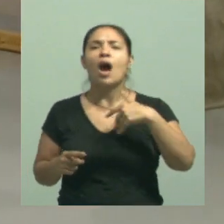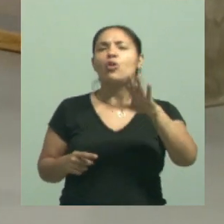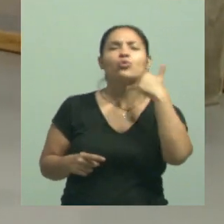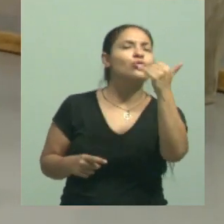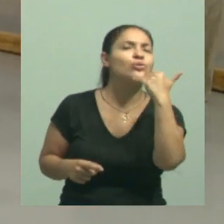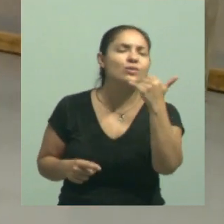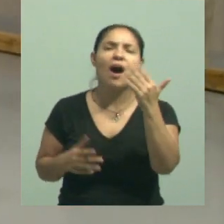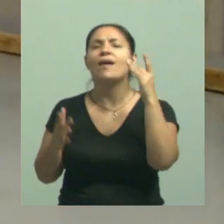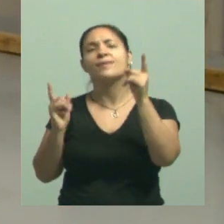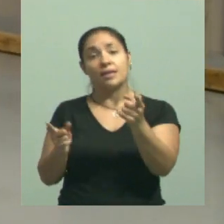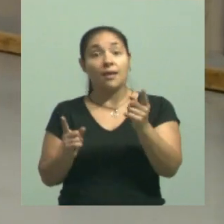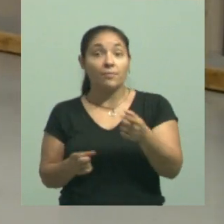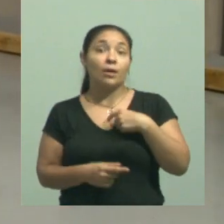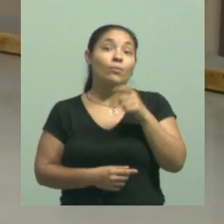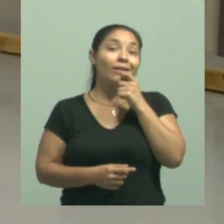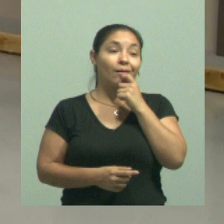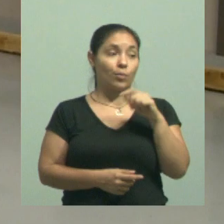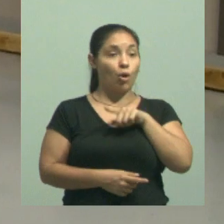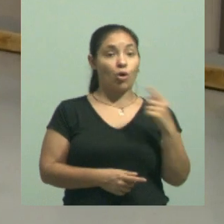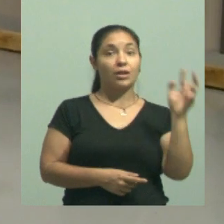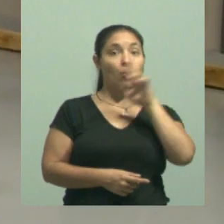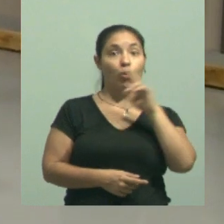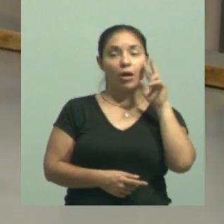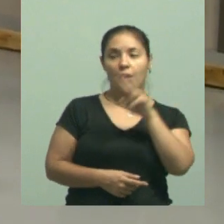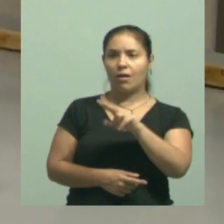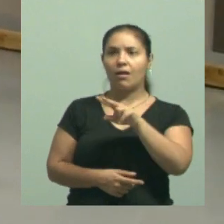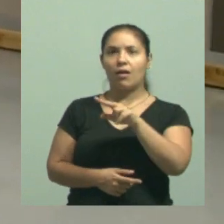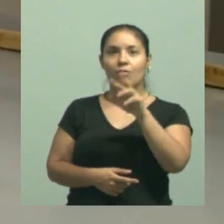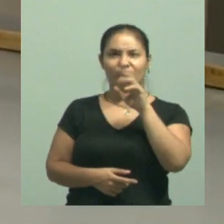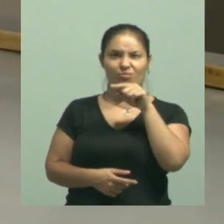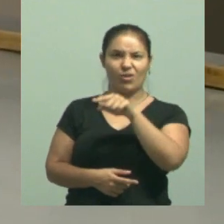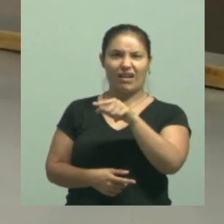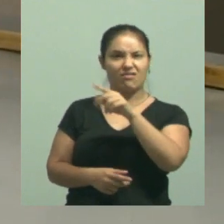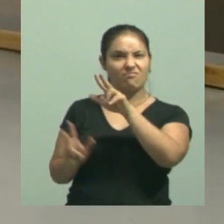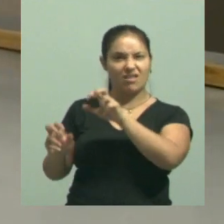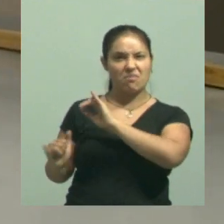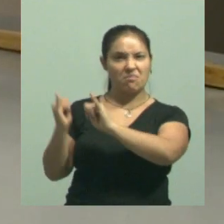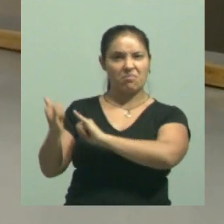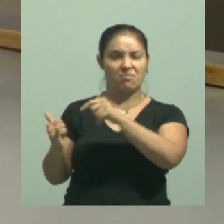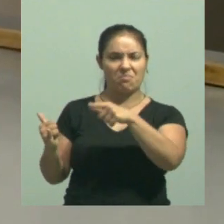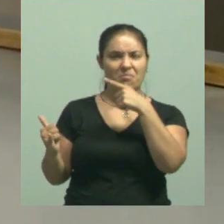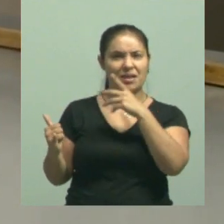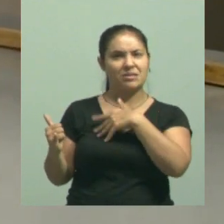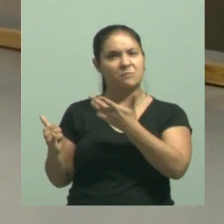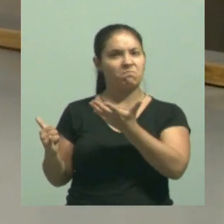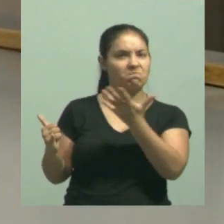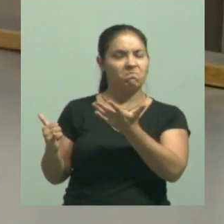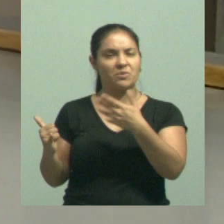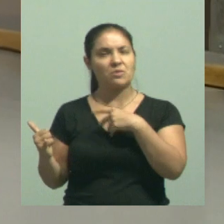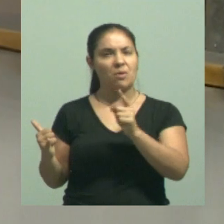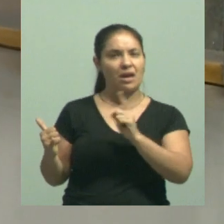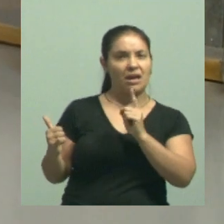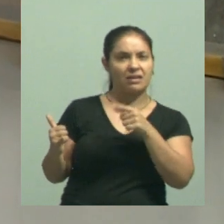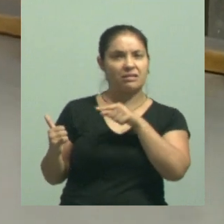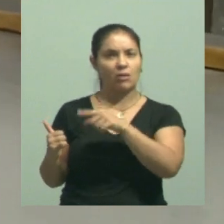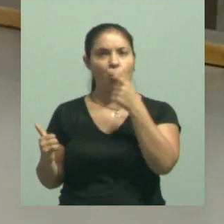mismas mujeres nos cuestionan si lo que estamos diciendo por ser mujeres tiene peso, es válido, es importante. Tiene peso, sí. Tal cual, o sea, entonces, por eso cuando hablamos